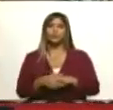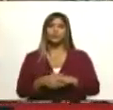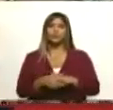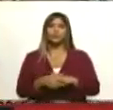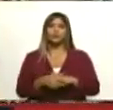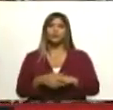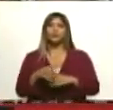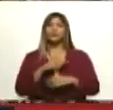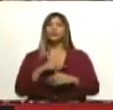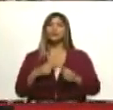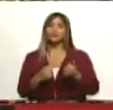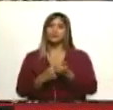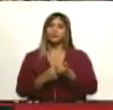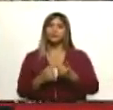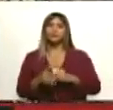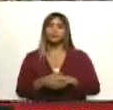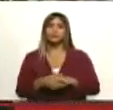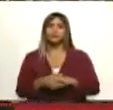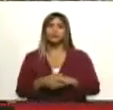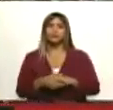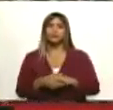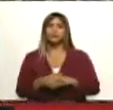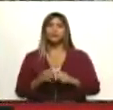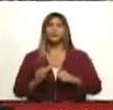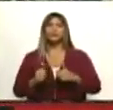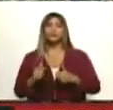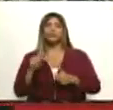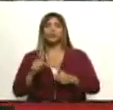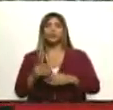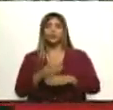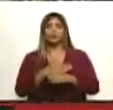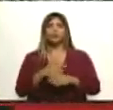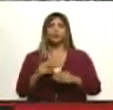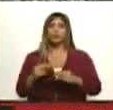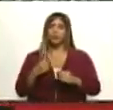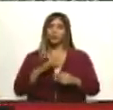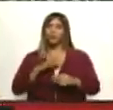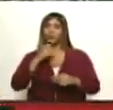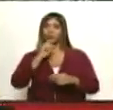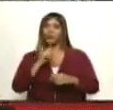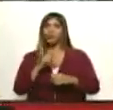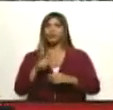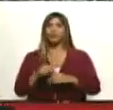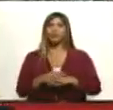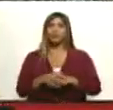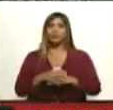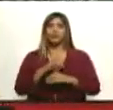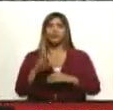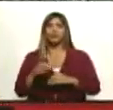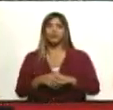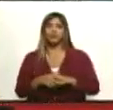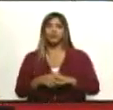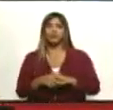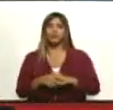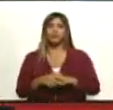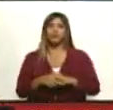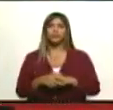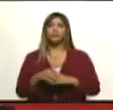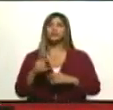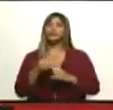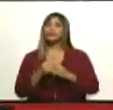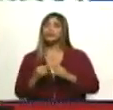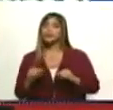estamos con ello Entonces reivindicando ese pasado común de nuestros abuelos y abuelas Caribes que